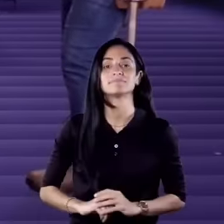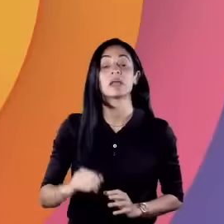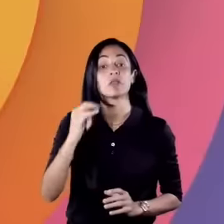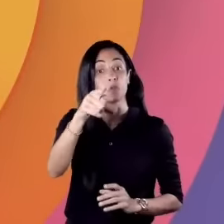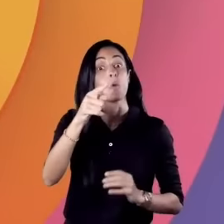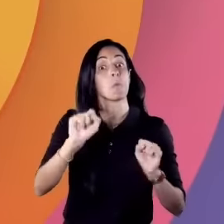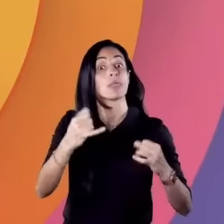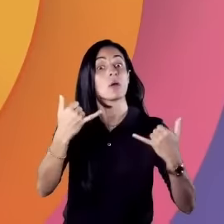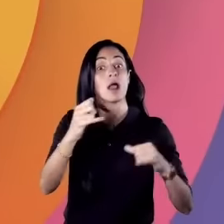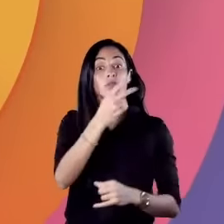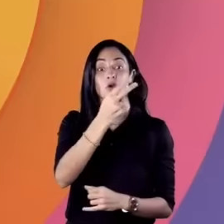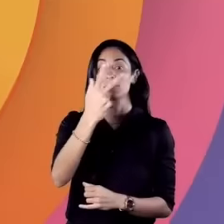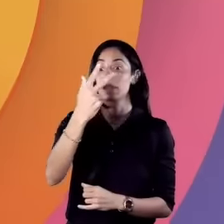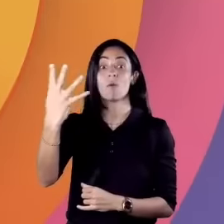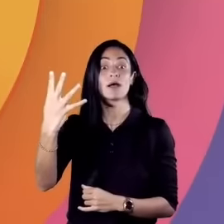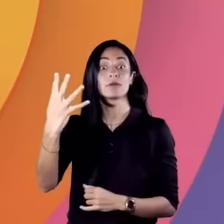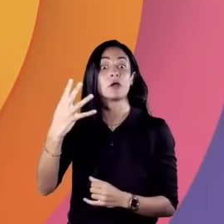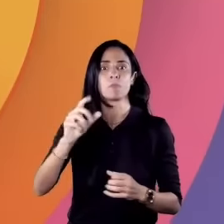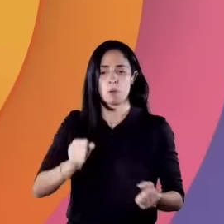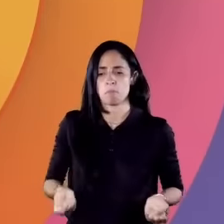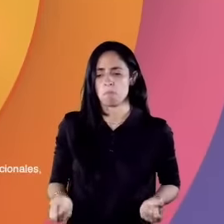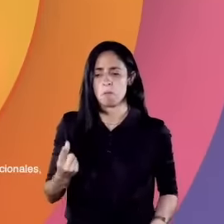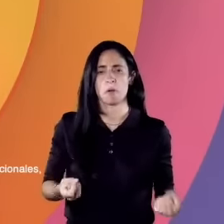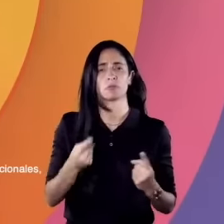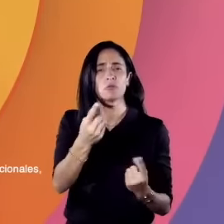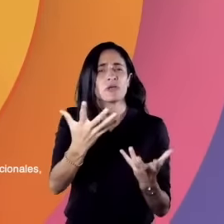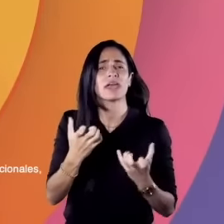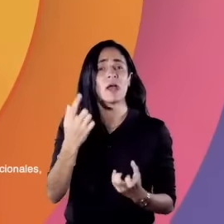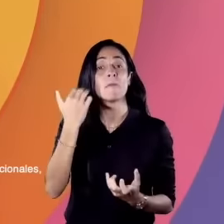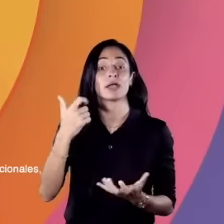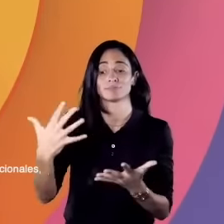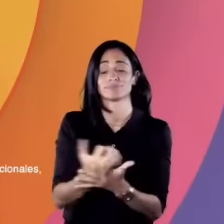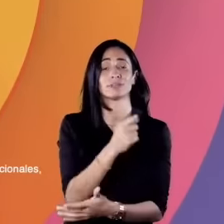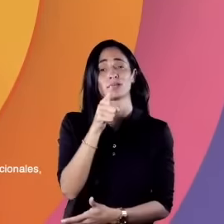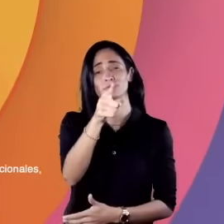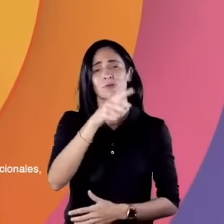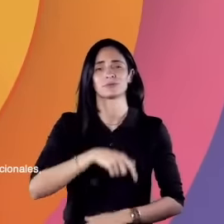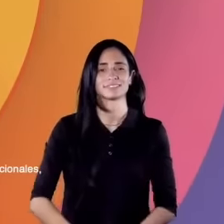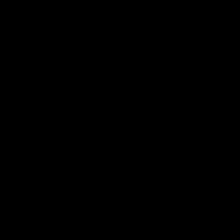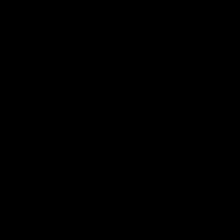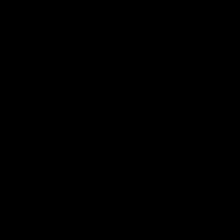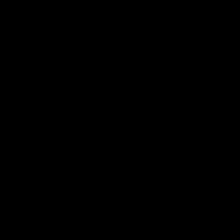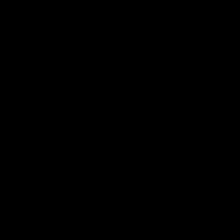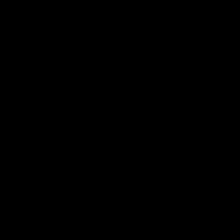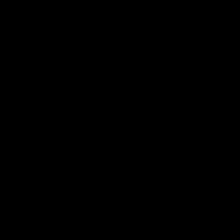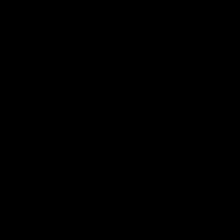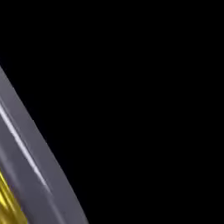Juega Pega 2, Pega 3 y Pega 4 y gástalo en lo que quieras, porque lo que quieras te lo dan los Pegas.